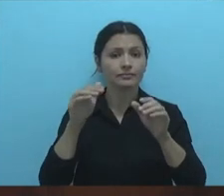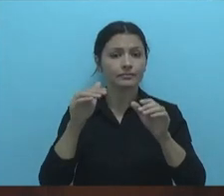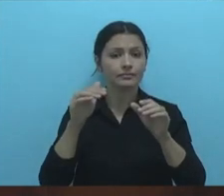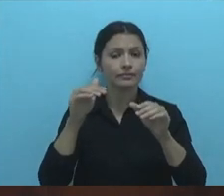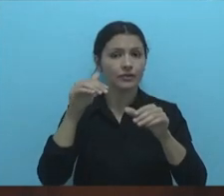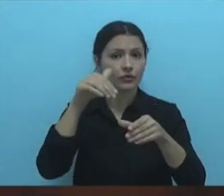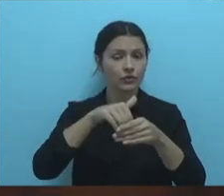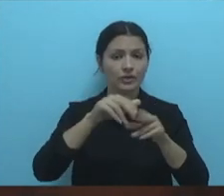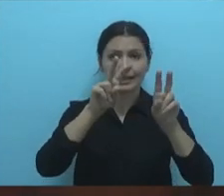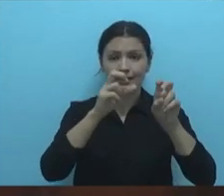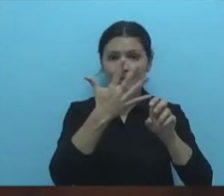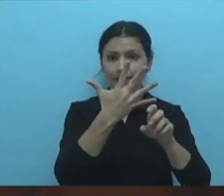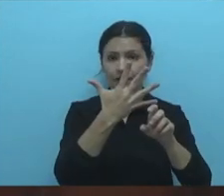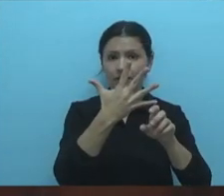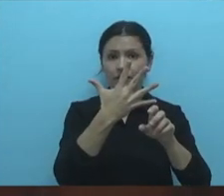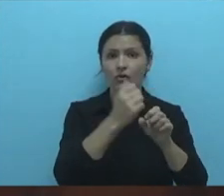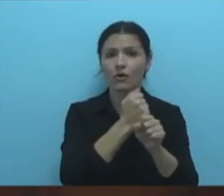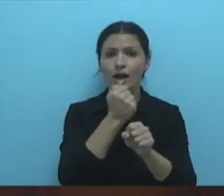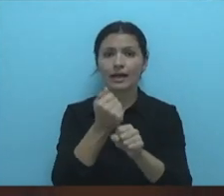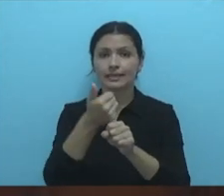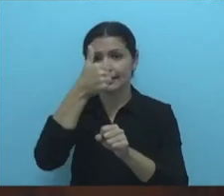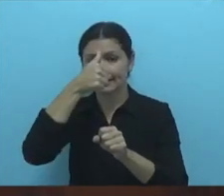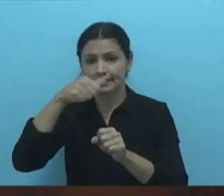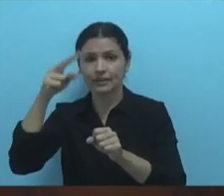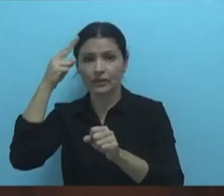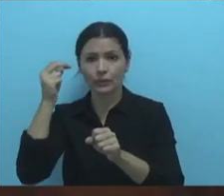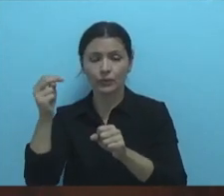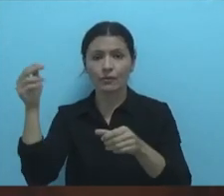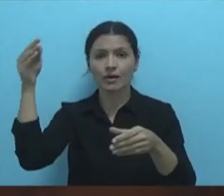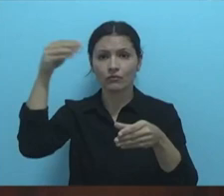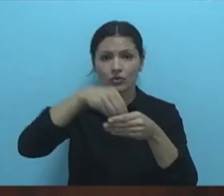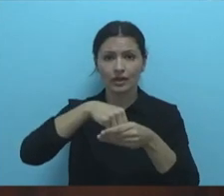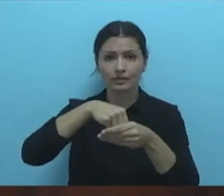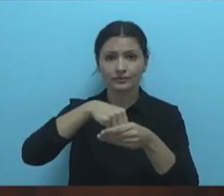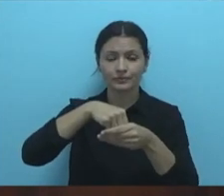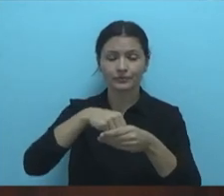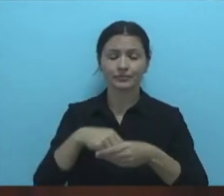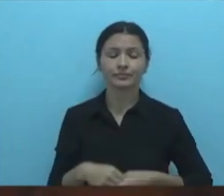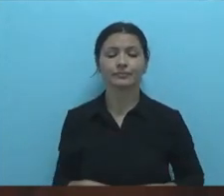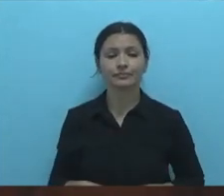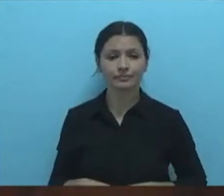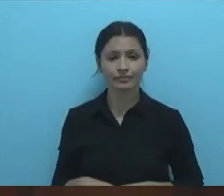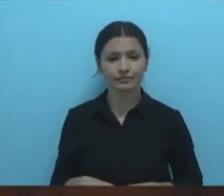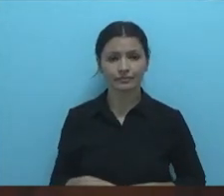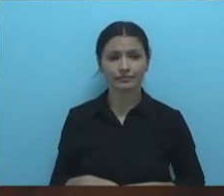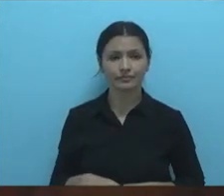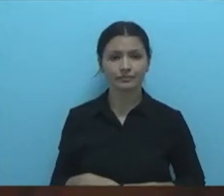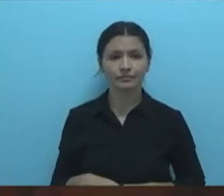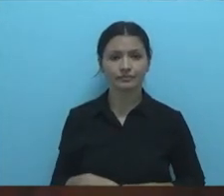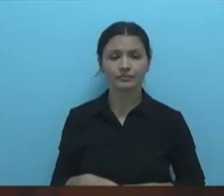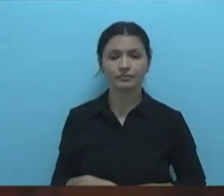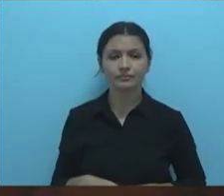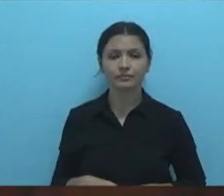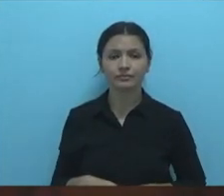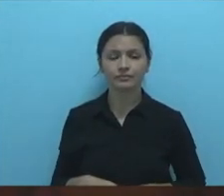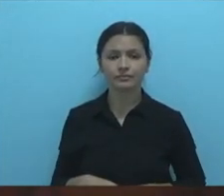del asunto 5 al 69 a votación los proyectos de resolución declaración y